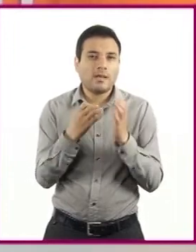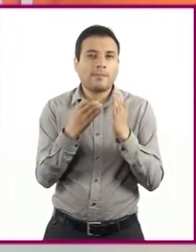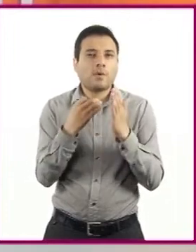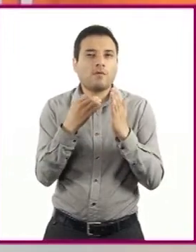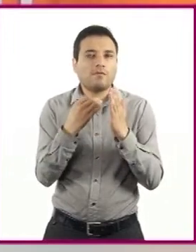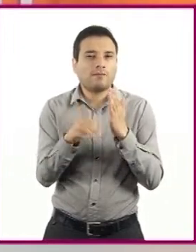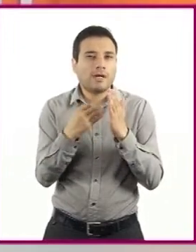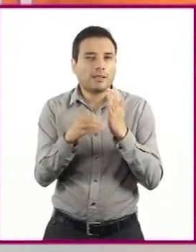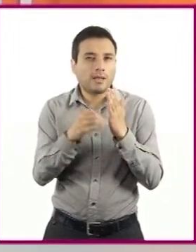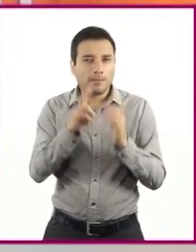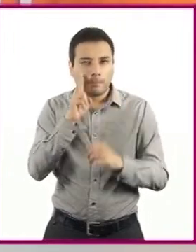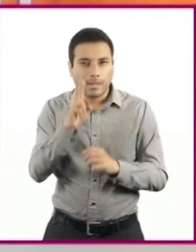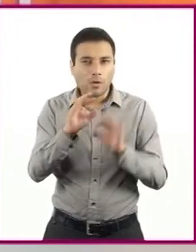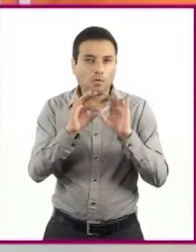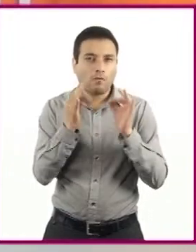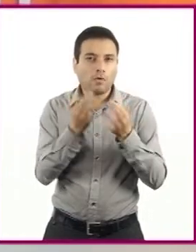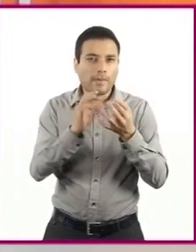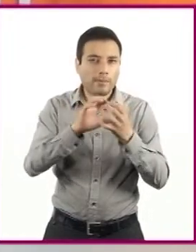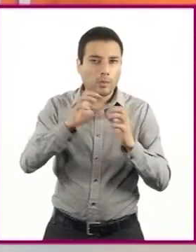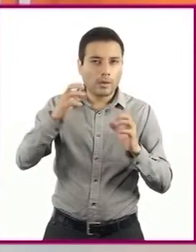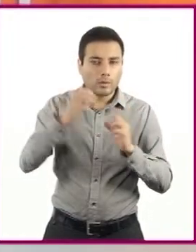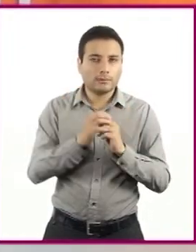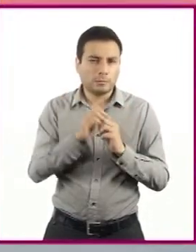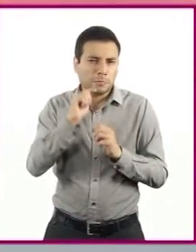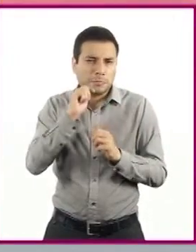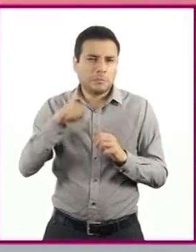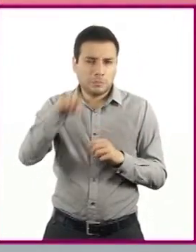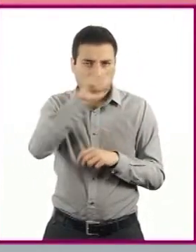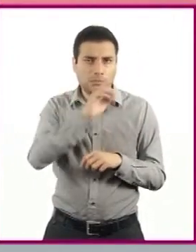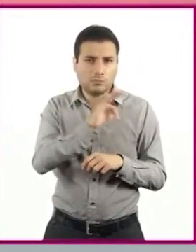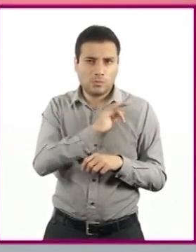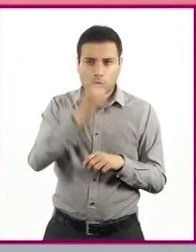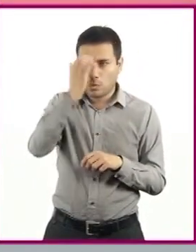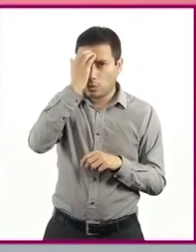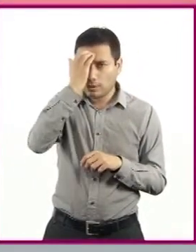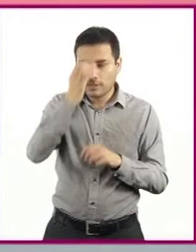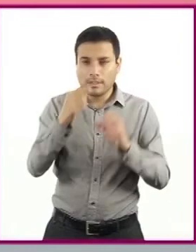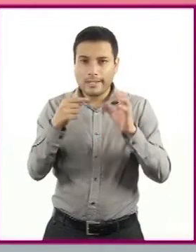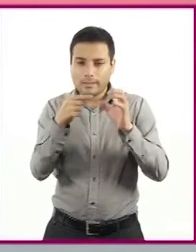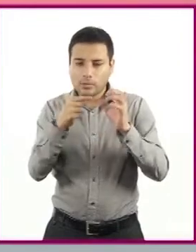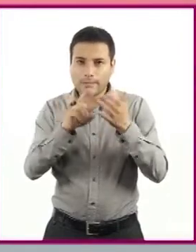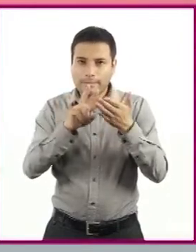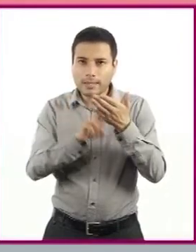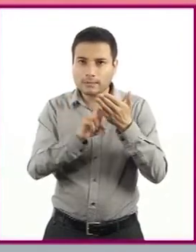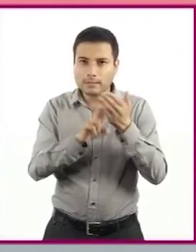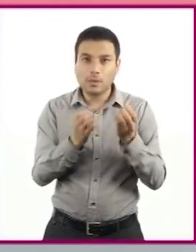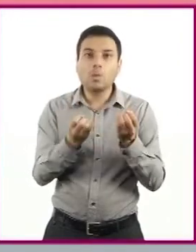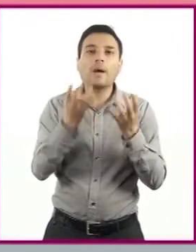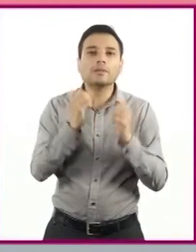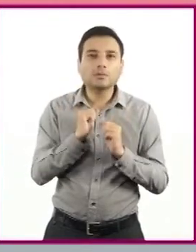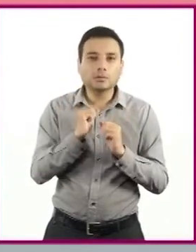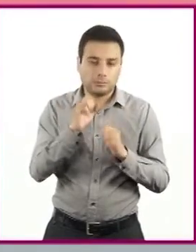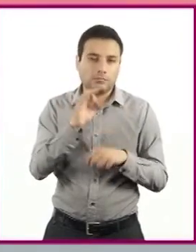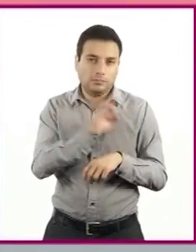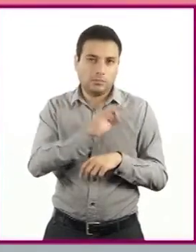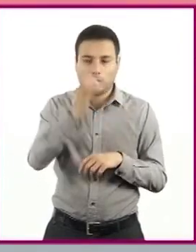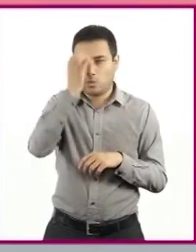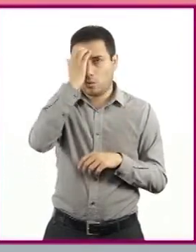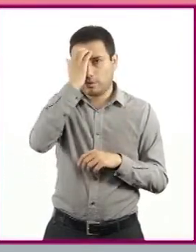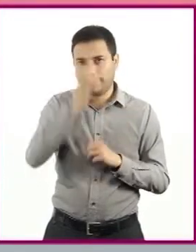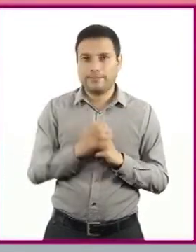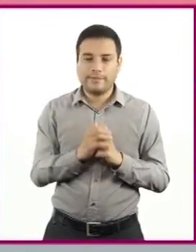las moléculas, nos permite saber cuántos electrones de valencia interactúan formando enlaces